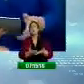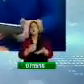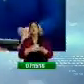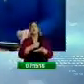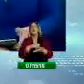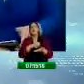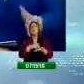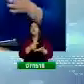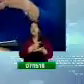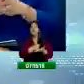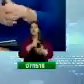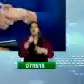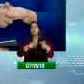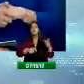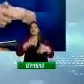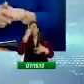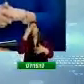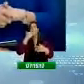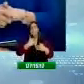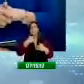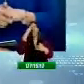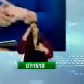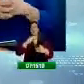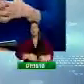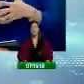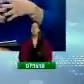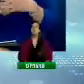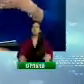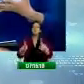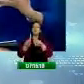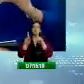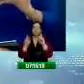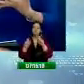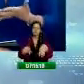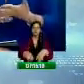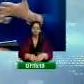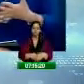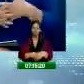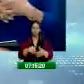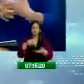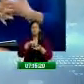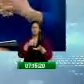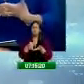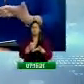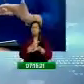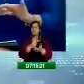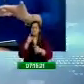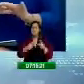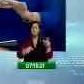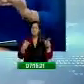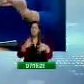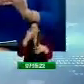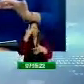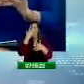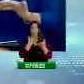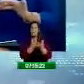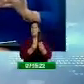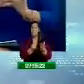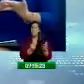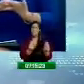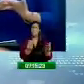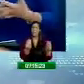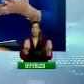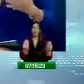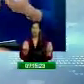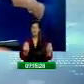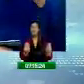Ministra, ¿cómo explicar el hecho de que sea la provincia del Guayas la más afectada y con el mayor